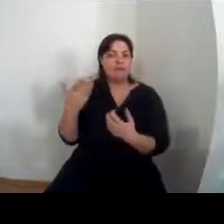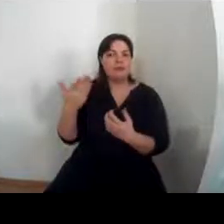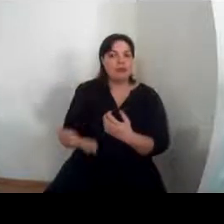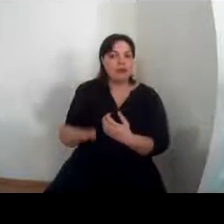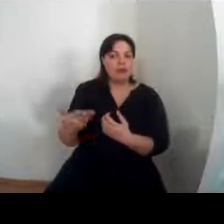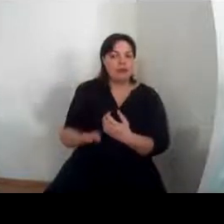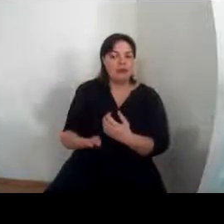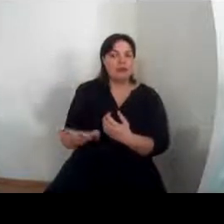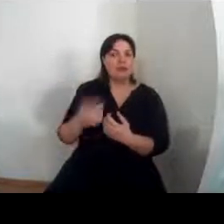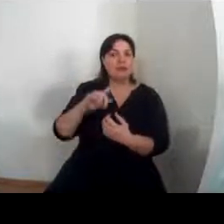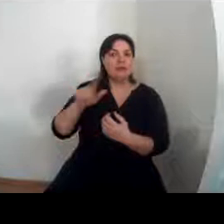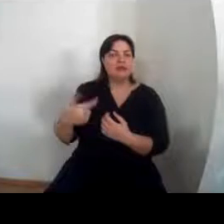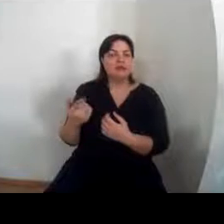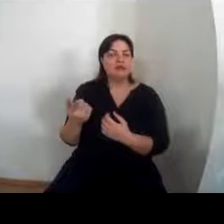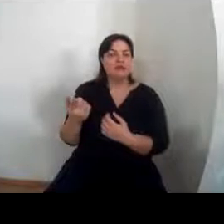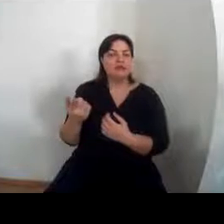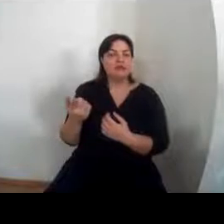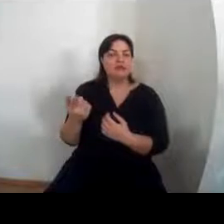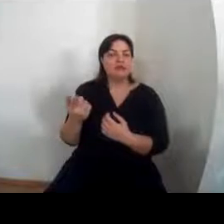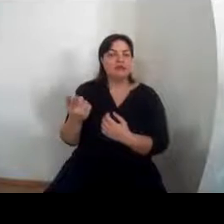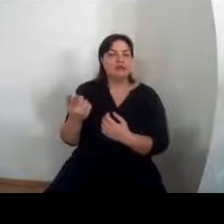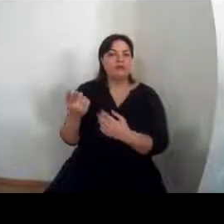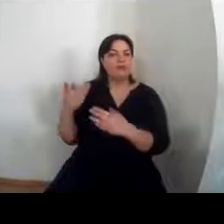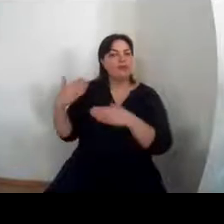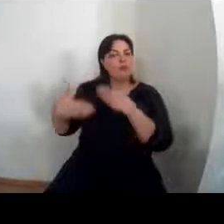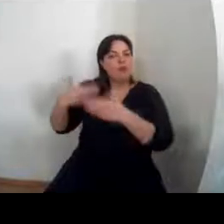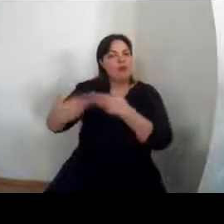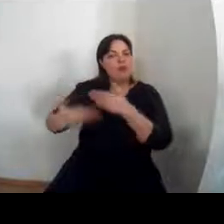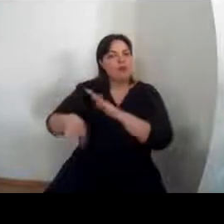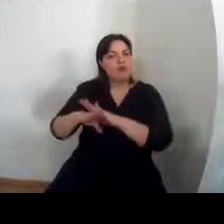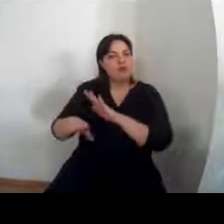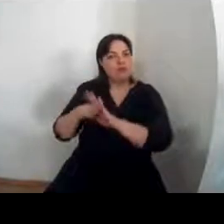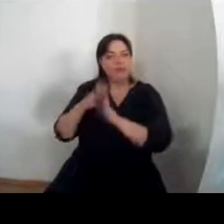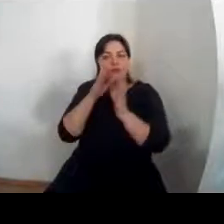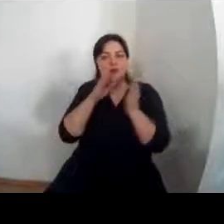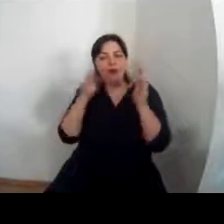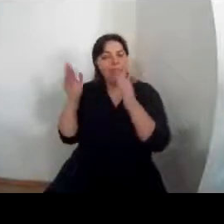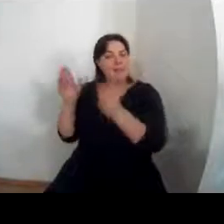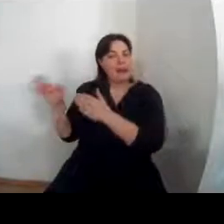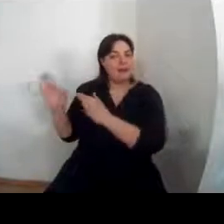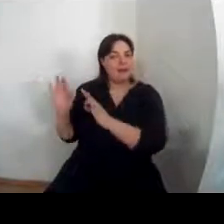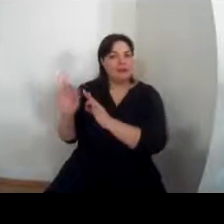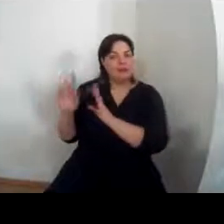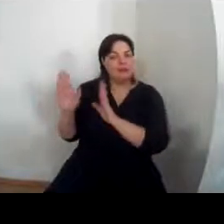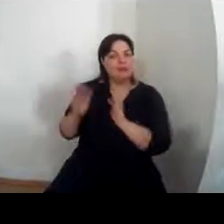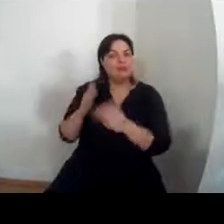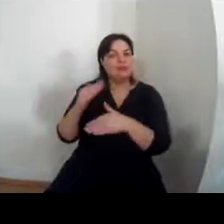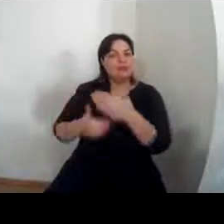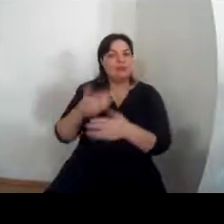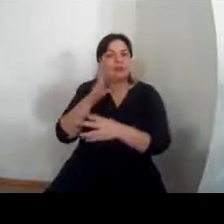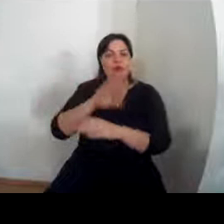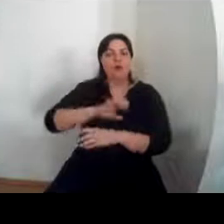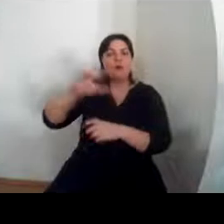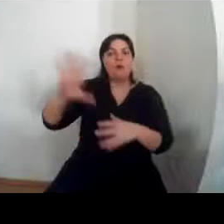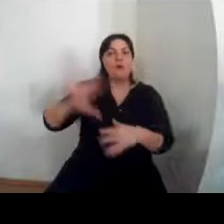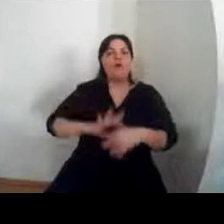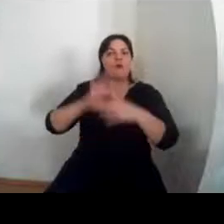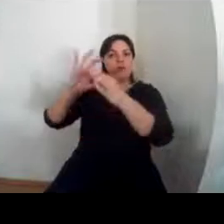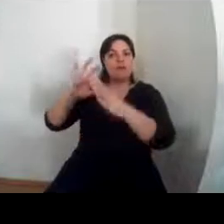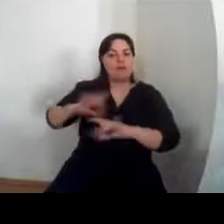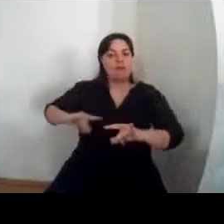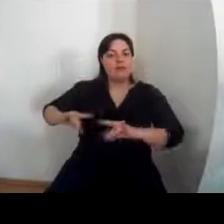debemos de perder de vista, puesto que los territorios, si bien dentro todos de esa Europa unida y de esa